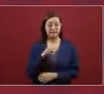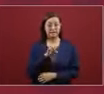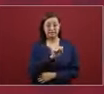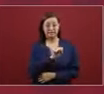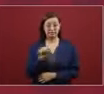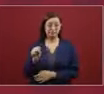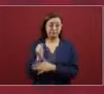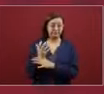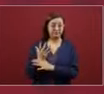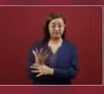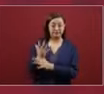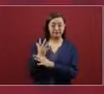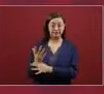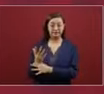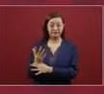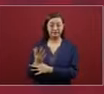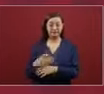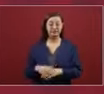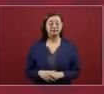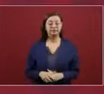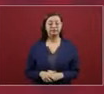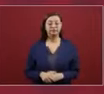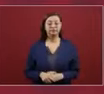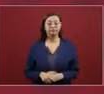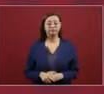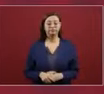IMSS, creció